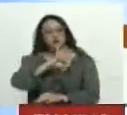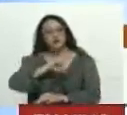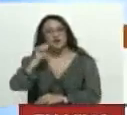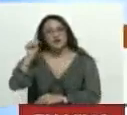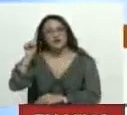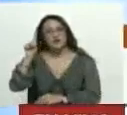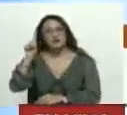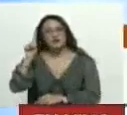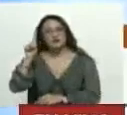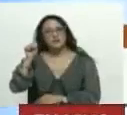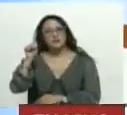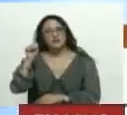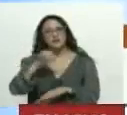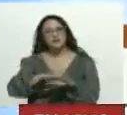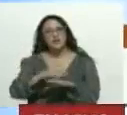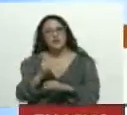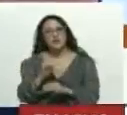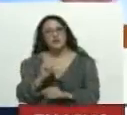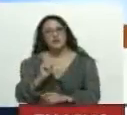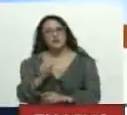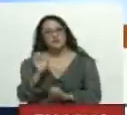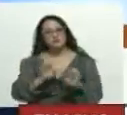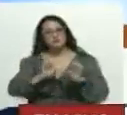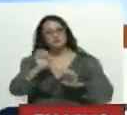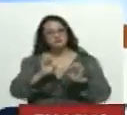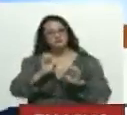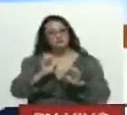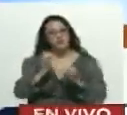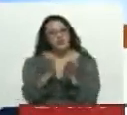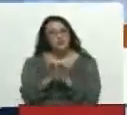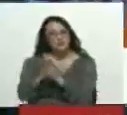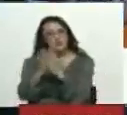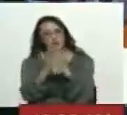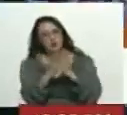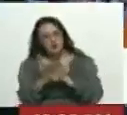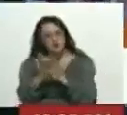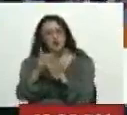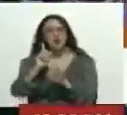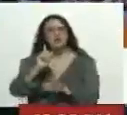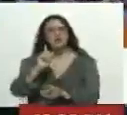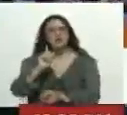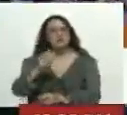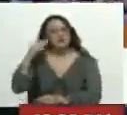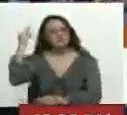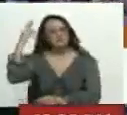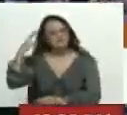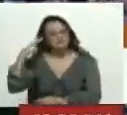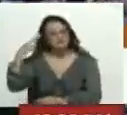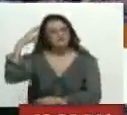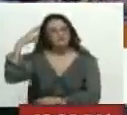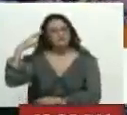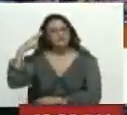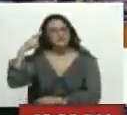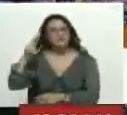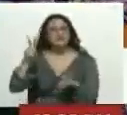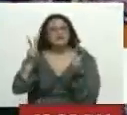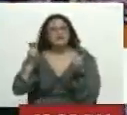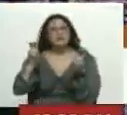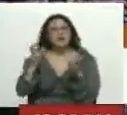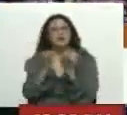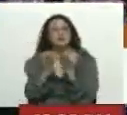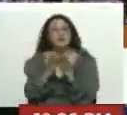porque obviamente tenemos que estudiar hay que reflexionar el tema del estudio no